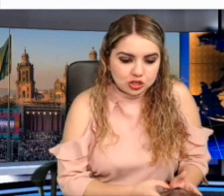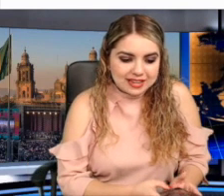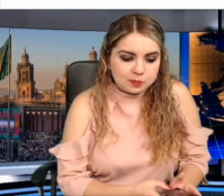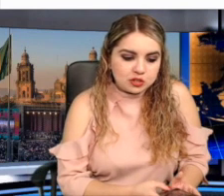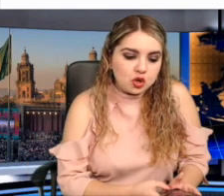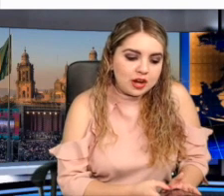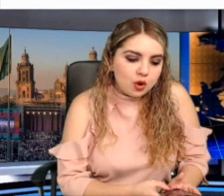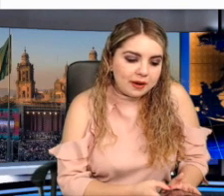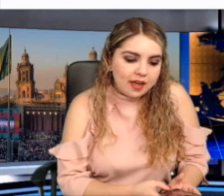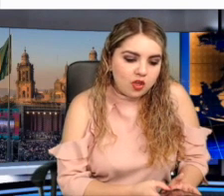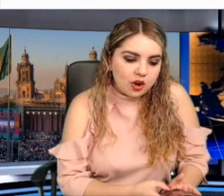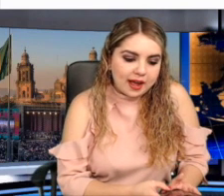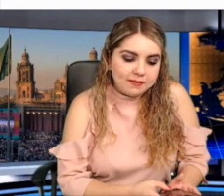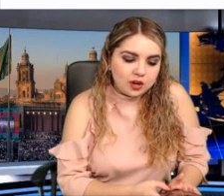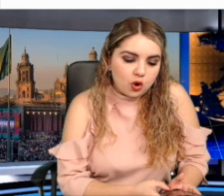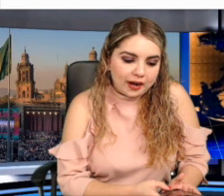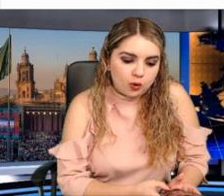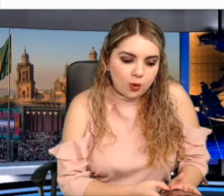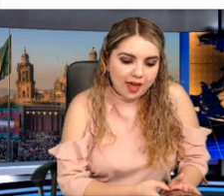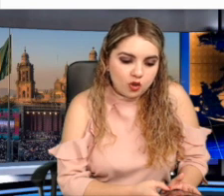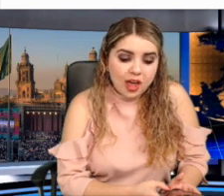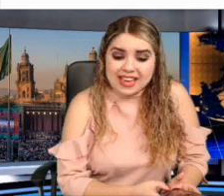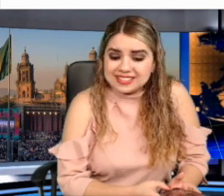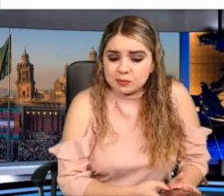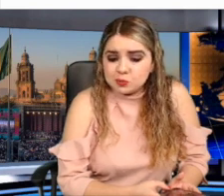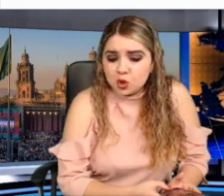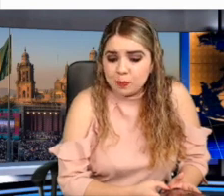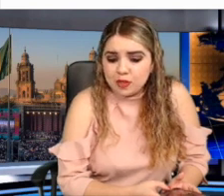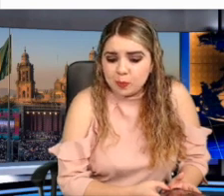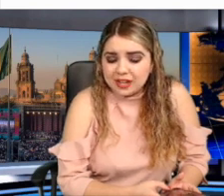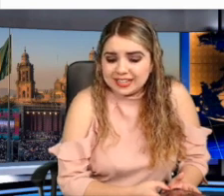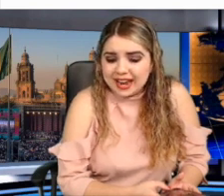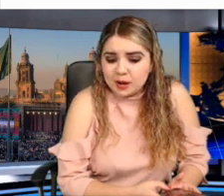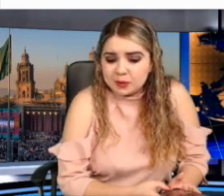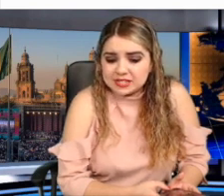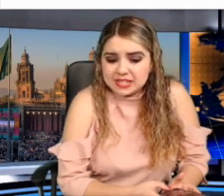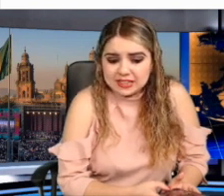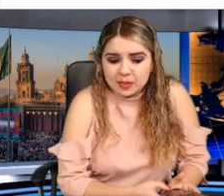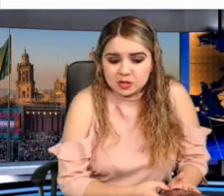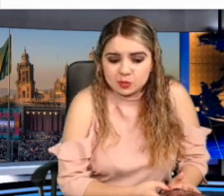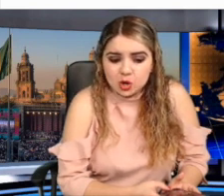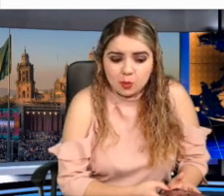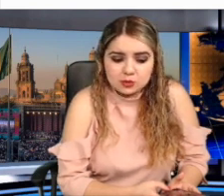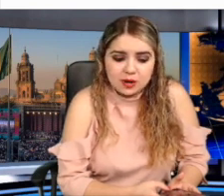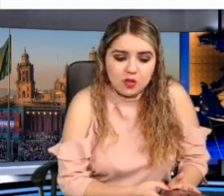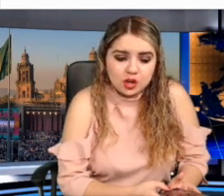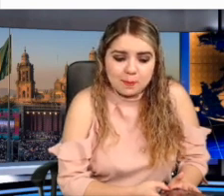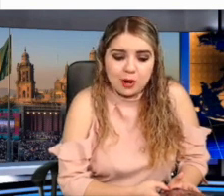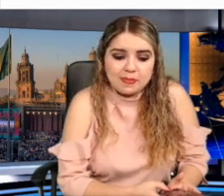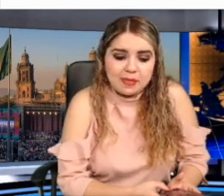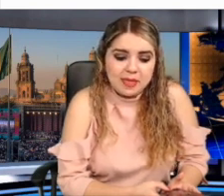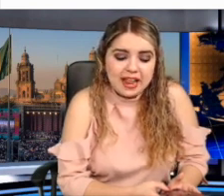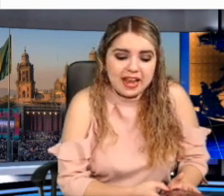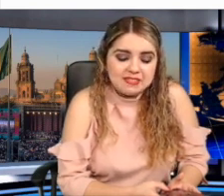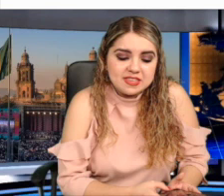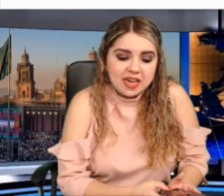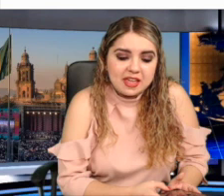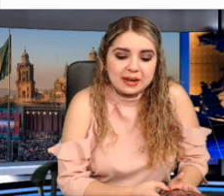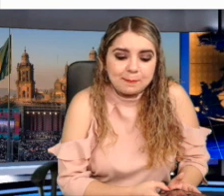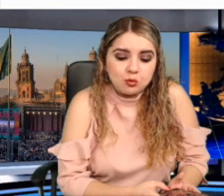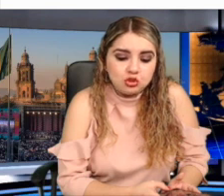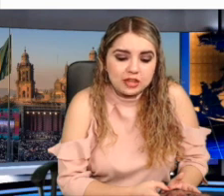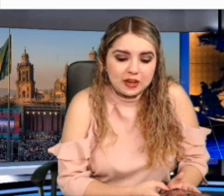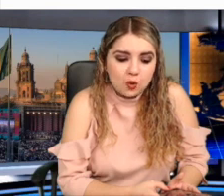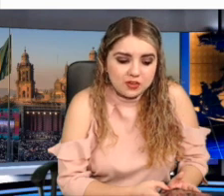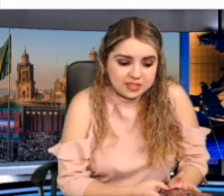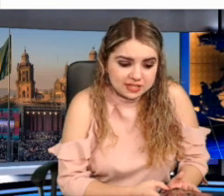de la Rosa, expresó que el gobernador Javier Corral Jurado está más preocupado por atacar al presidente Andrés Manuel López Obrador que por atender en la entidad